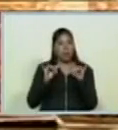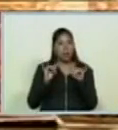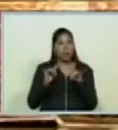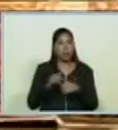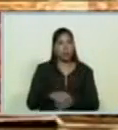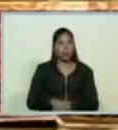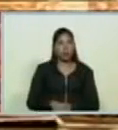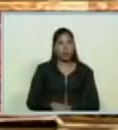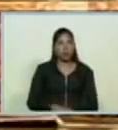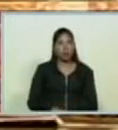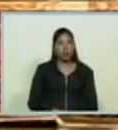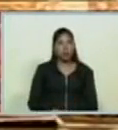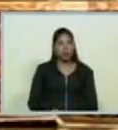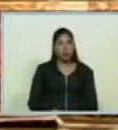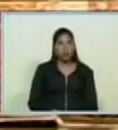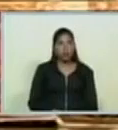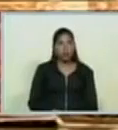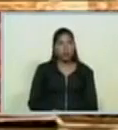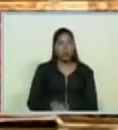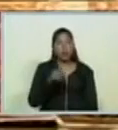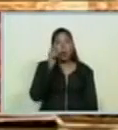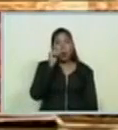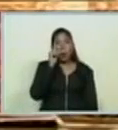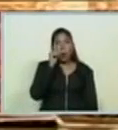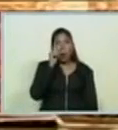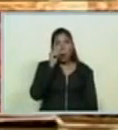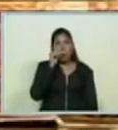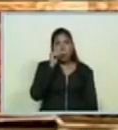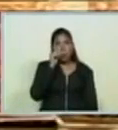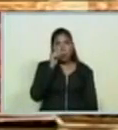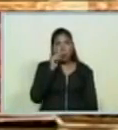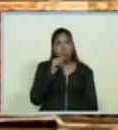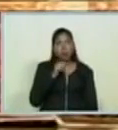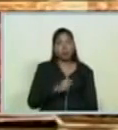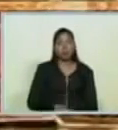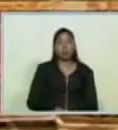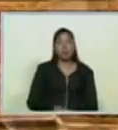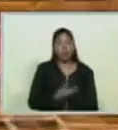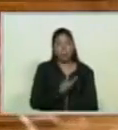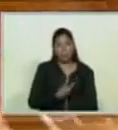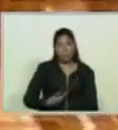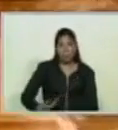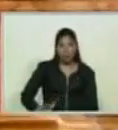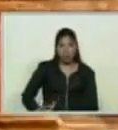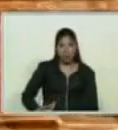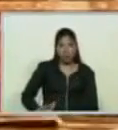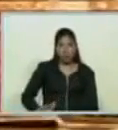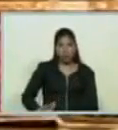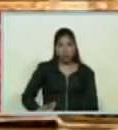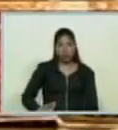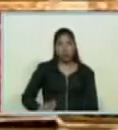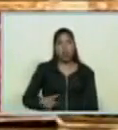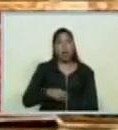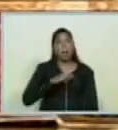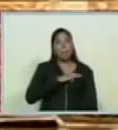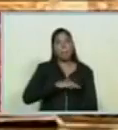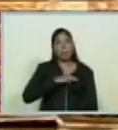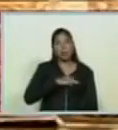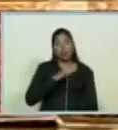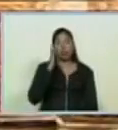La Veguita. Allá está Miguel Ángel Carreño, presidente de la Gran Misión Saber y Trabajo